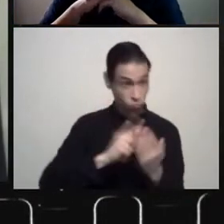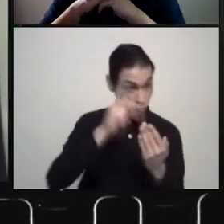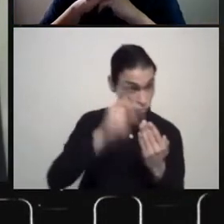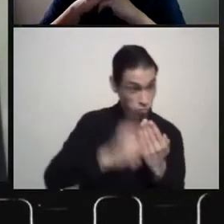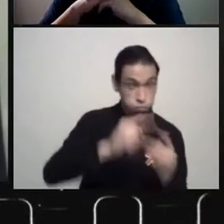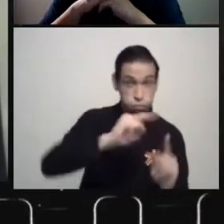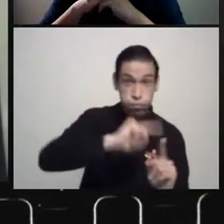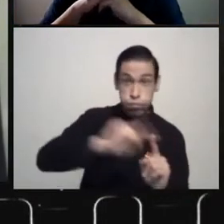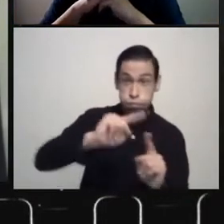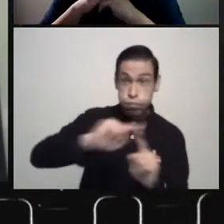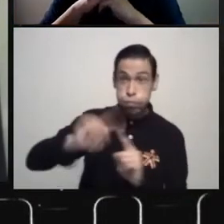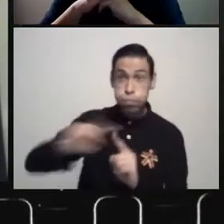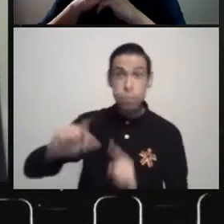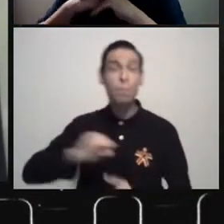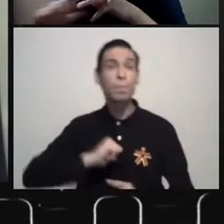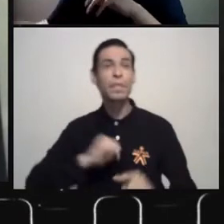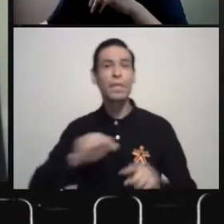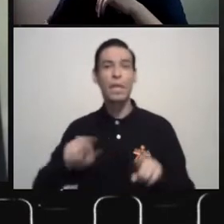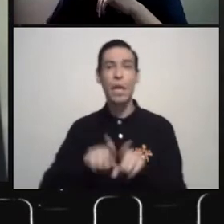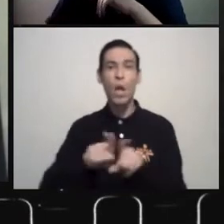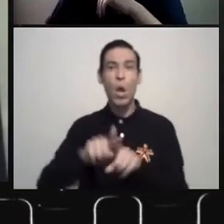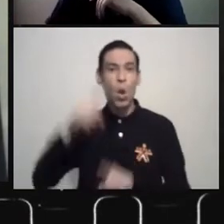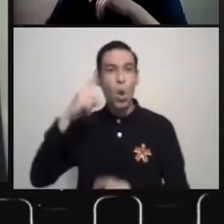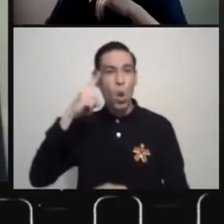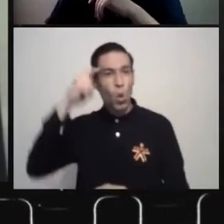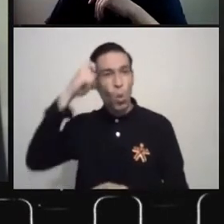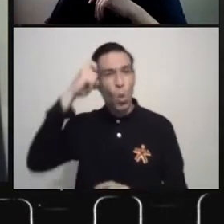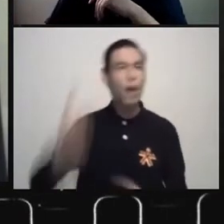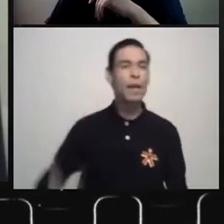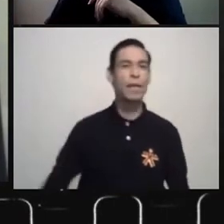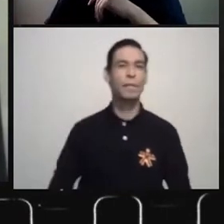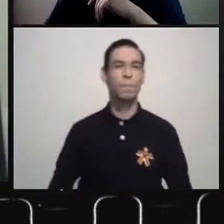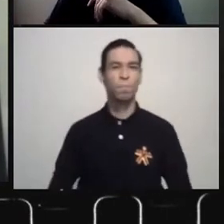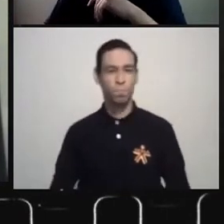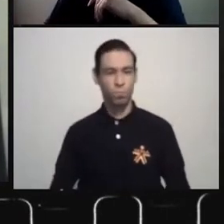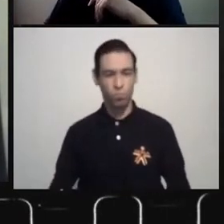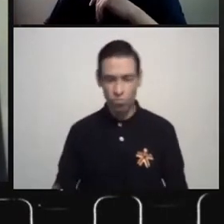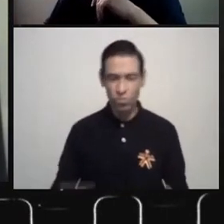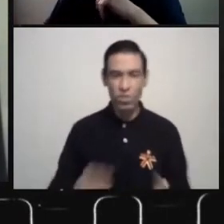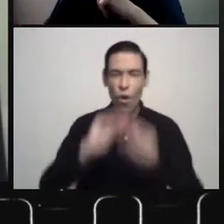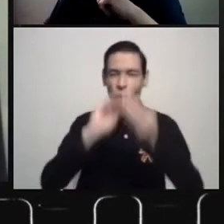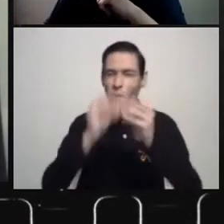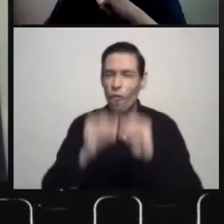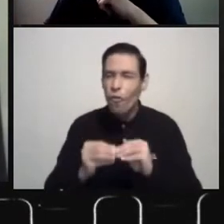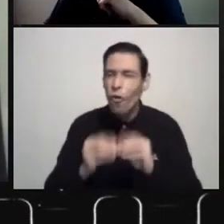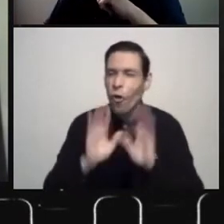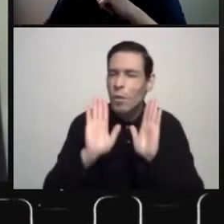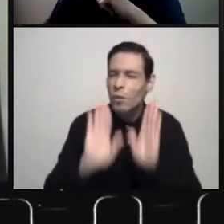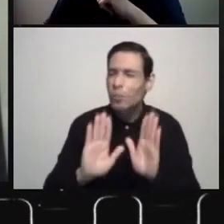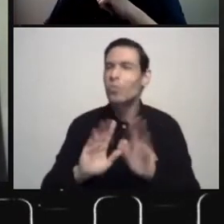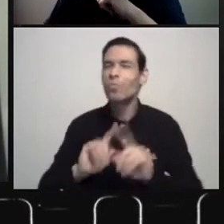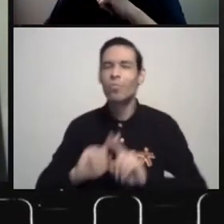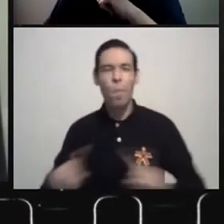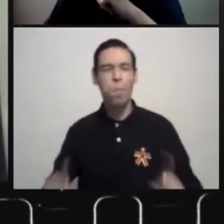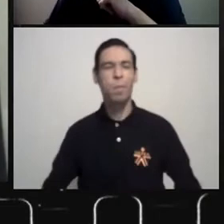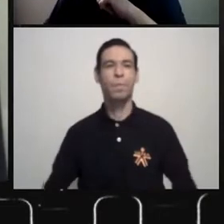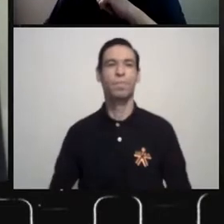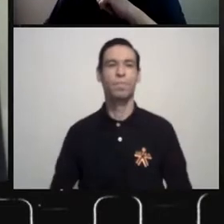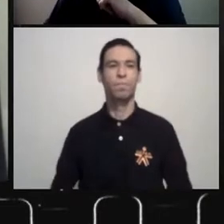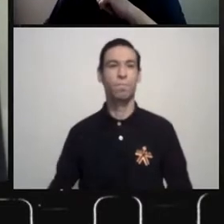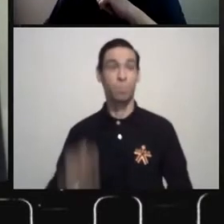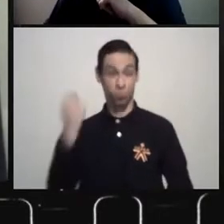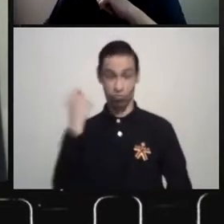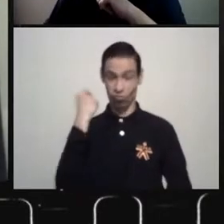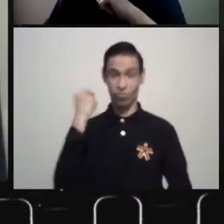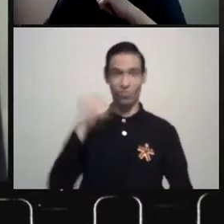un reto en sí mismo, ¿no? Cuando uno cambia el género. Por ejemplo, ahora lo que estábamos haciendo con Cristian era un